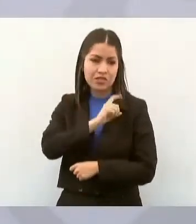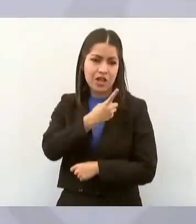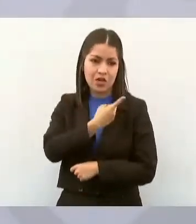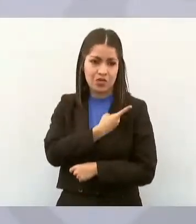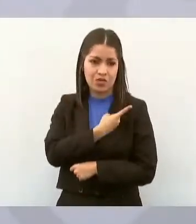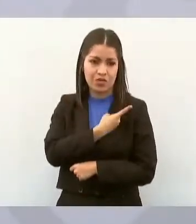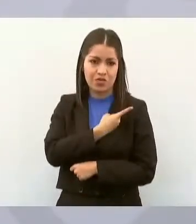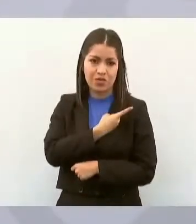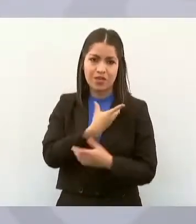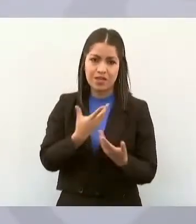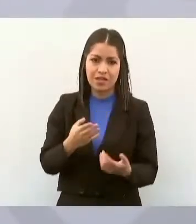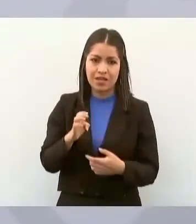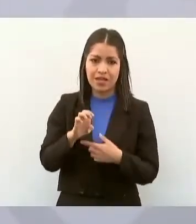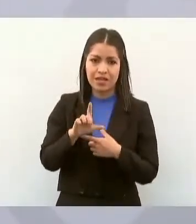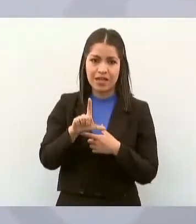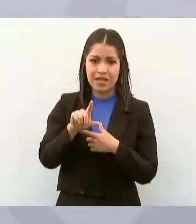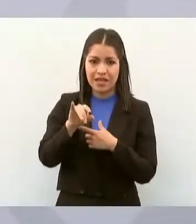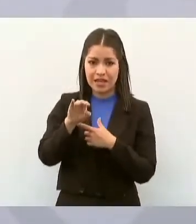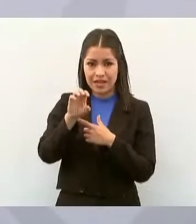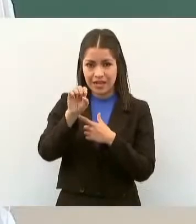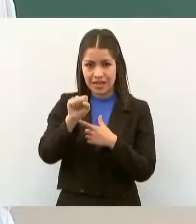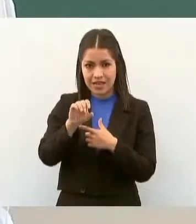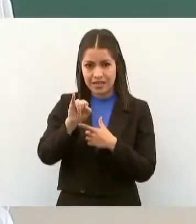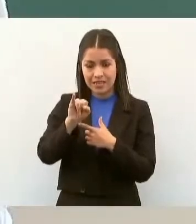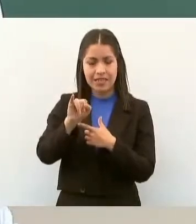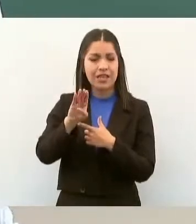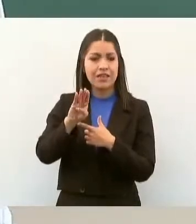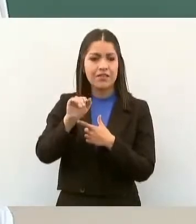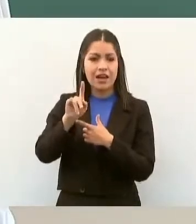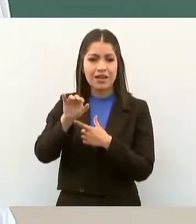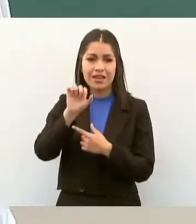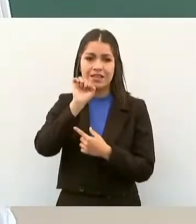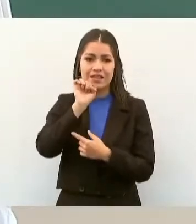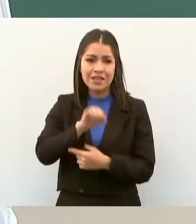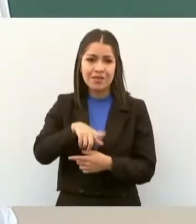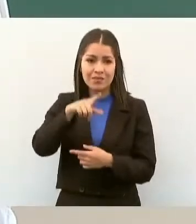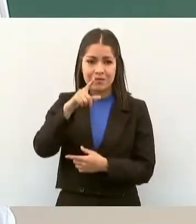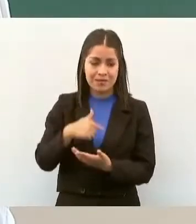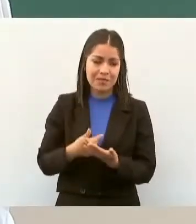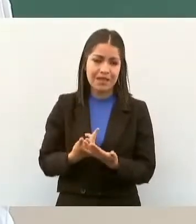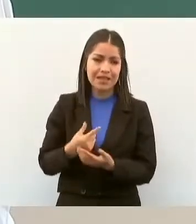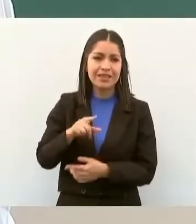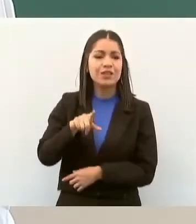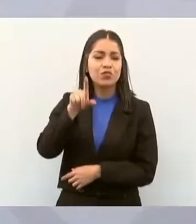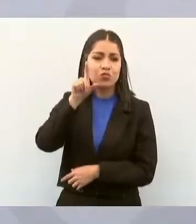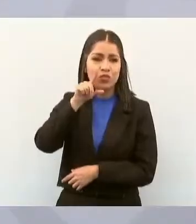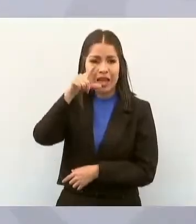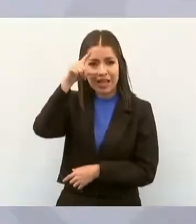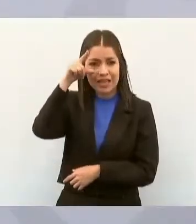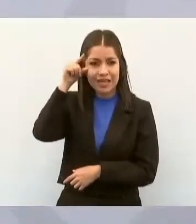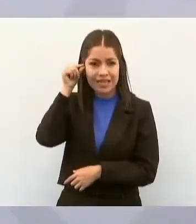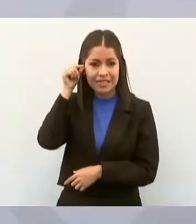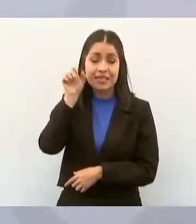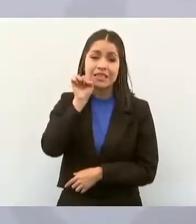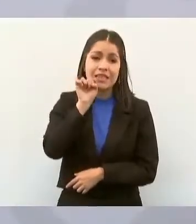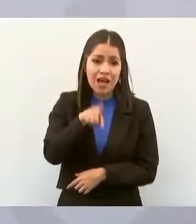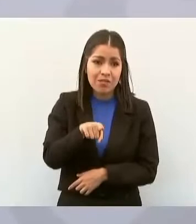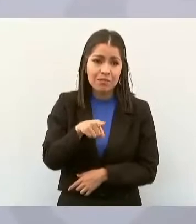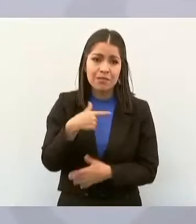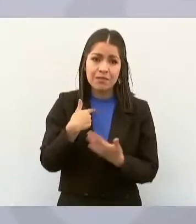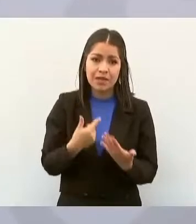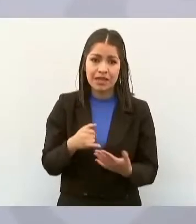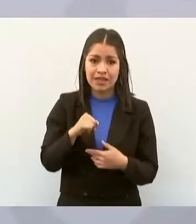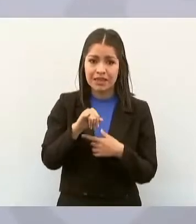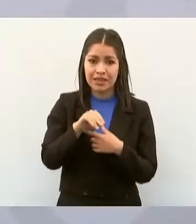al doctor Elías Ibarra Torres, a la señora Gris, que también nos acompaña el día de hoy, y ahora a